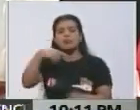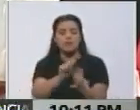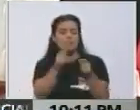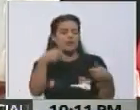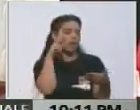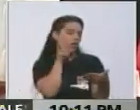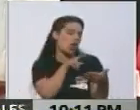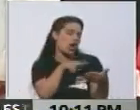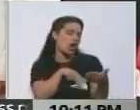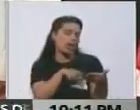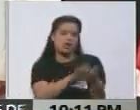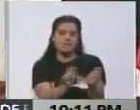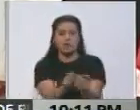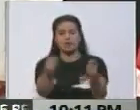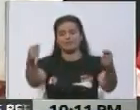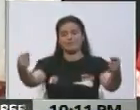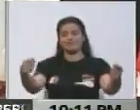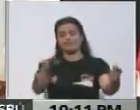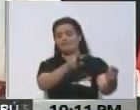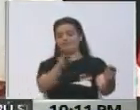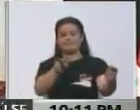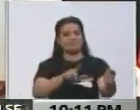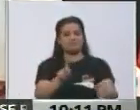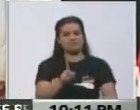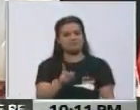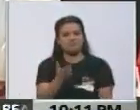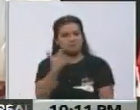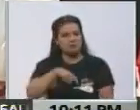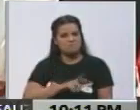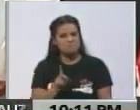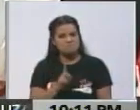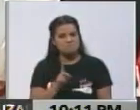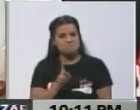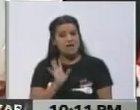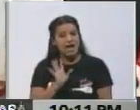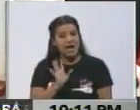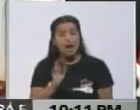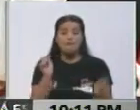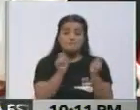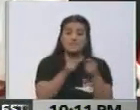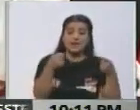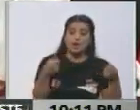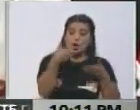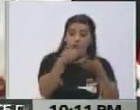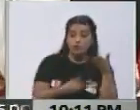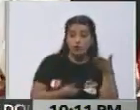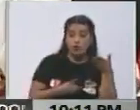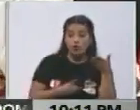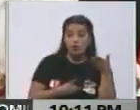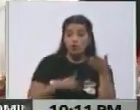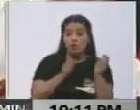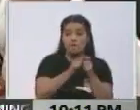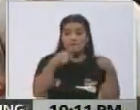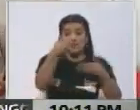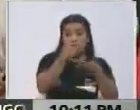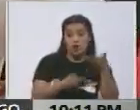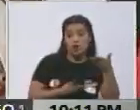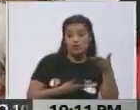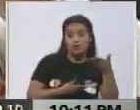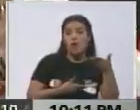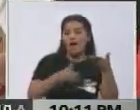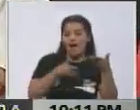ejemplo. Y los periódicos se han transformado en plataformas comunicacionales para sacar mensajitos por